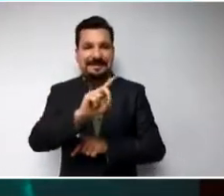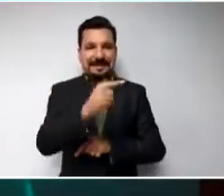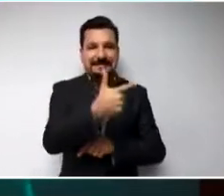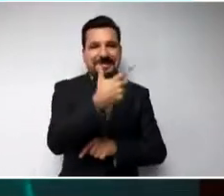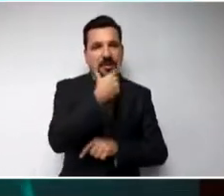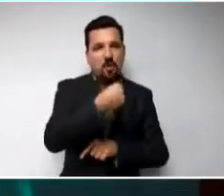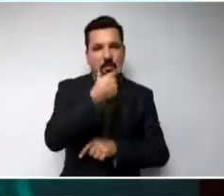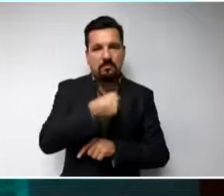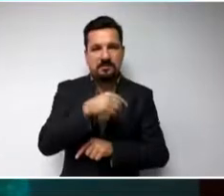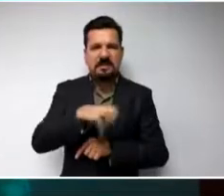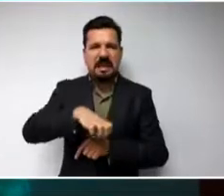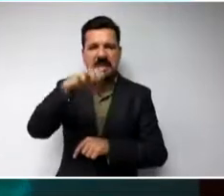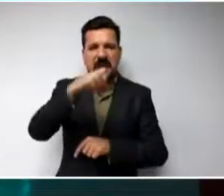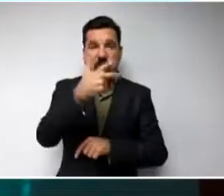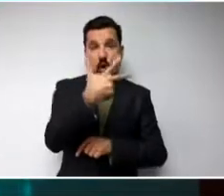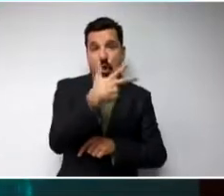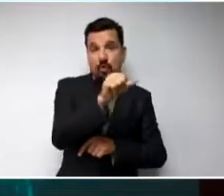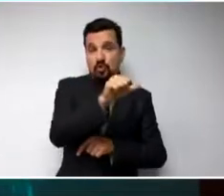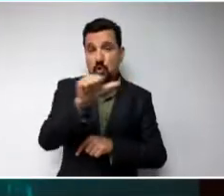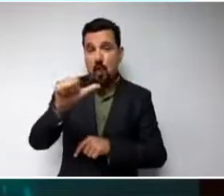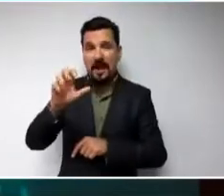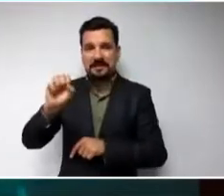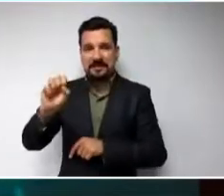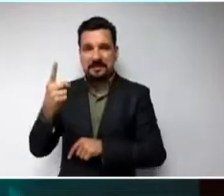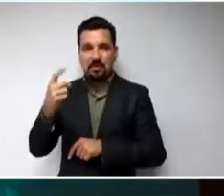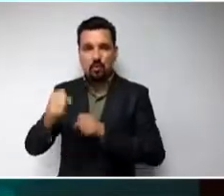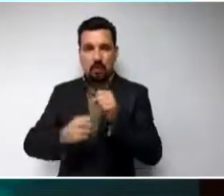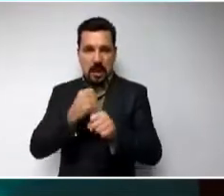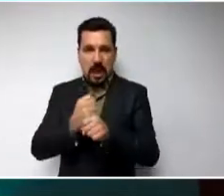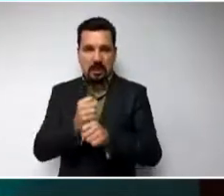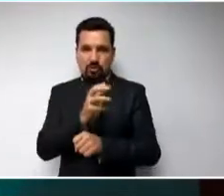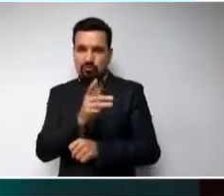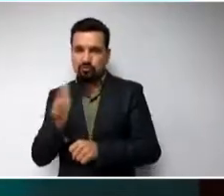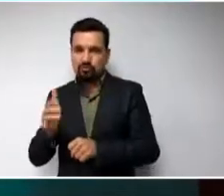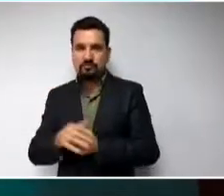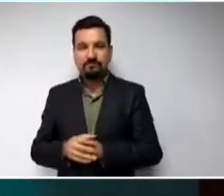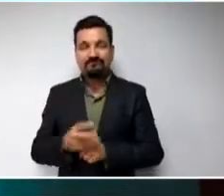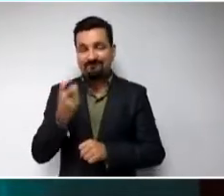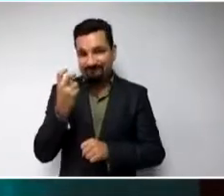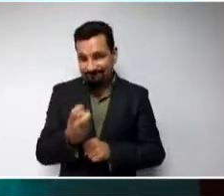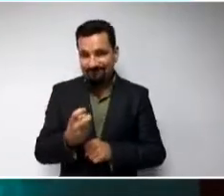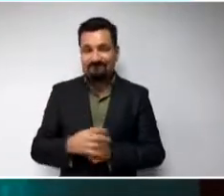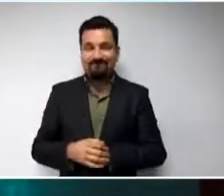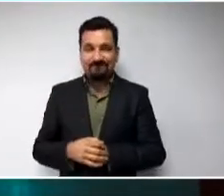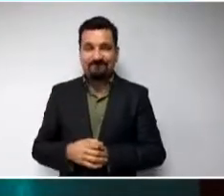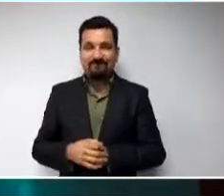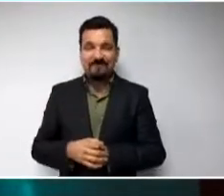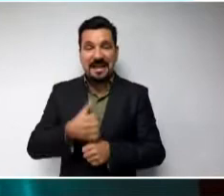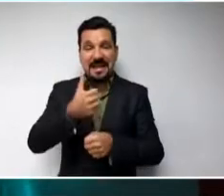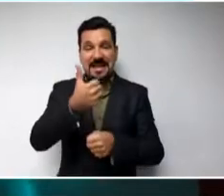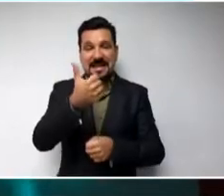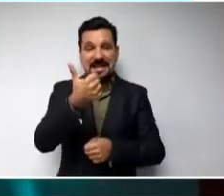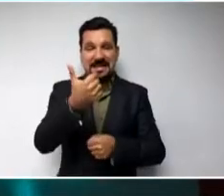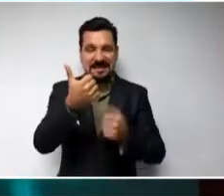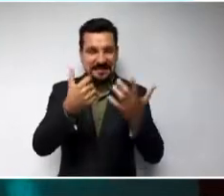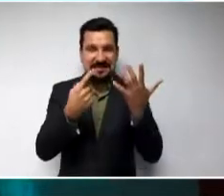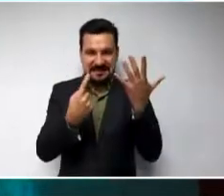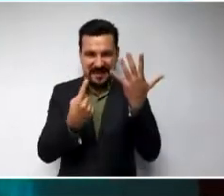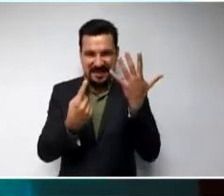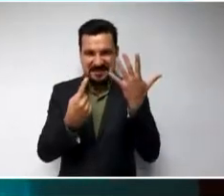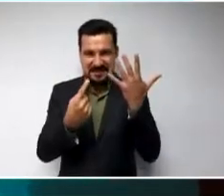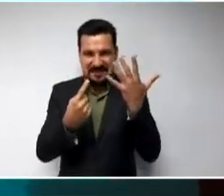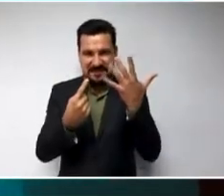entre los 8 y 61 años registrándose con esto el sexto caso